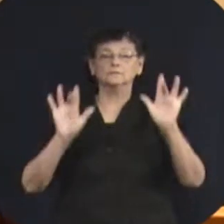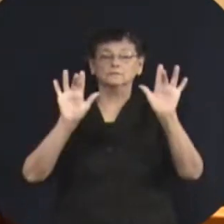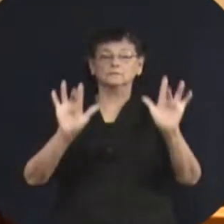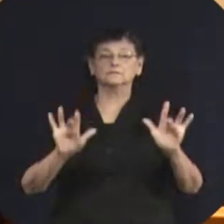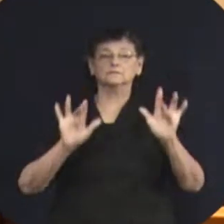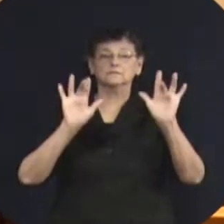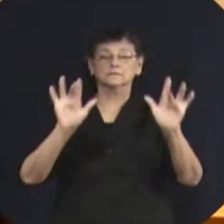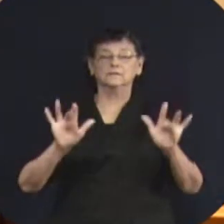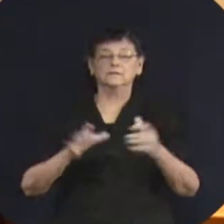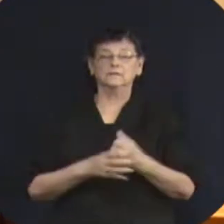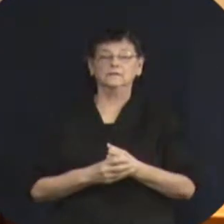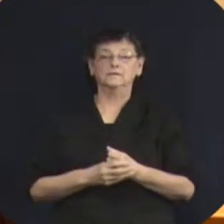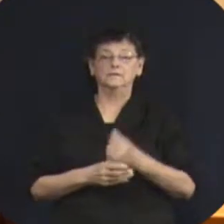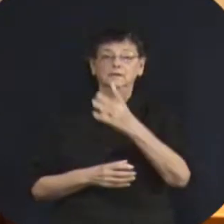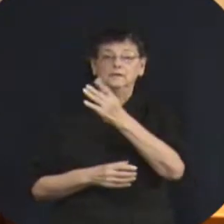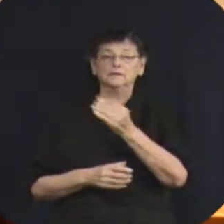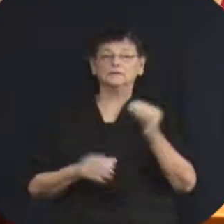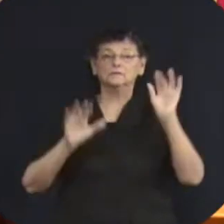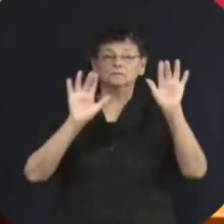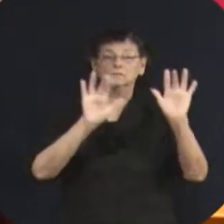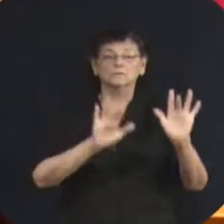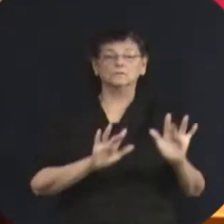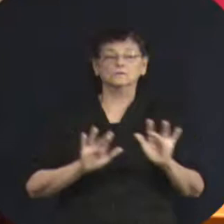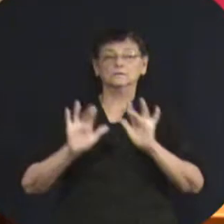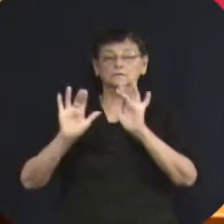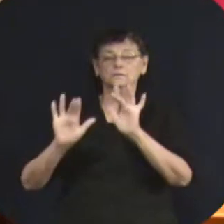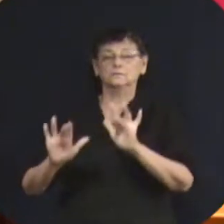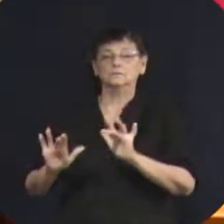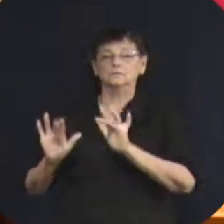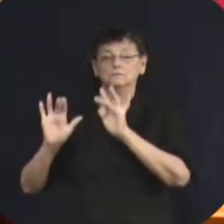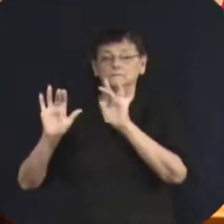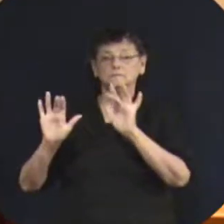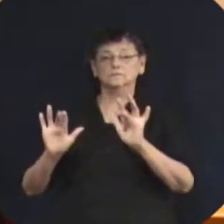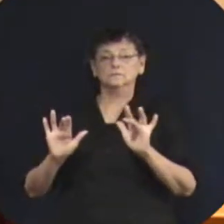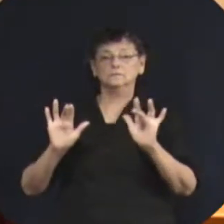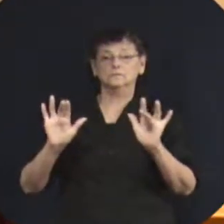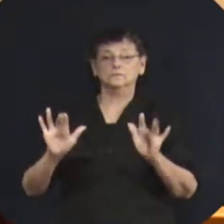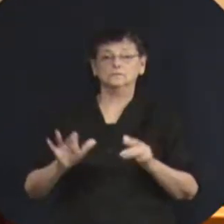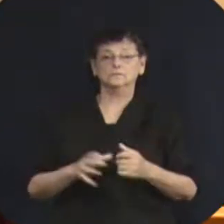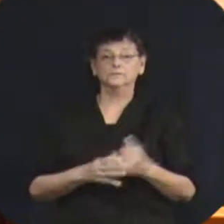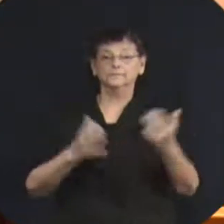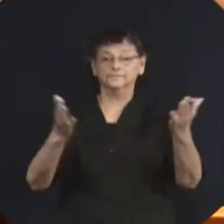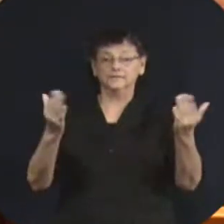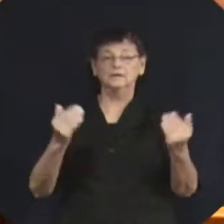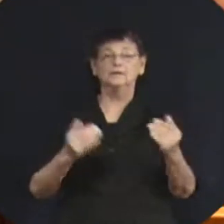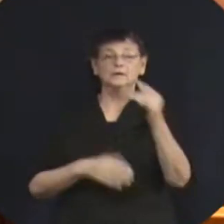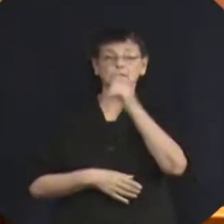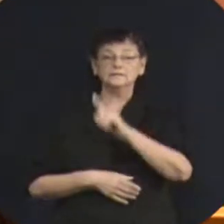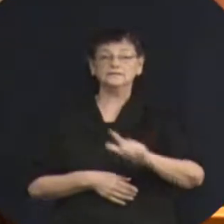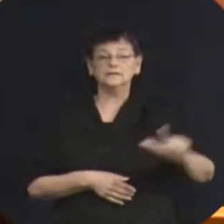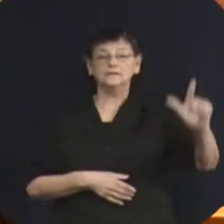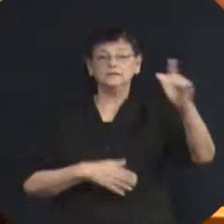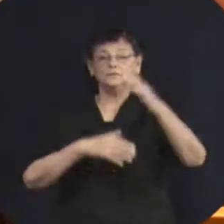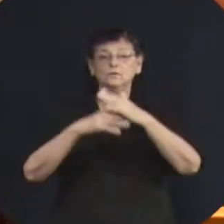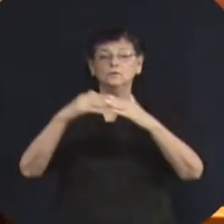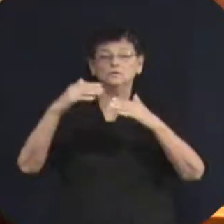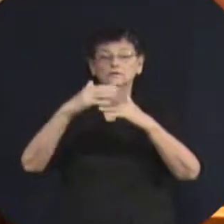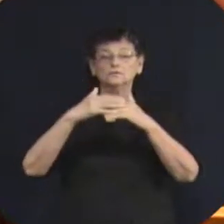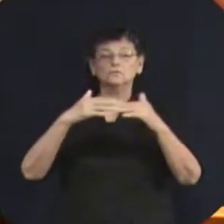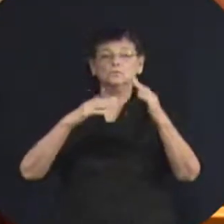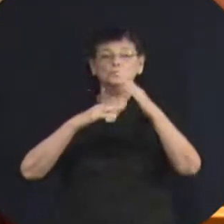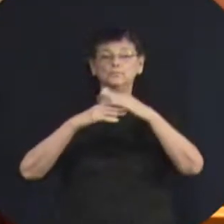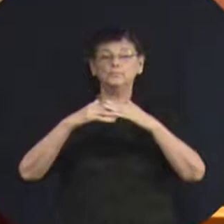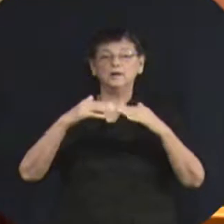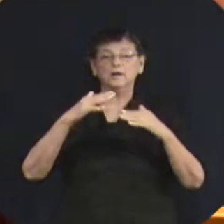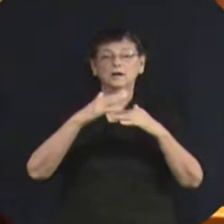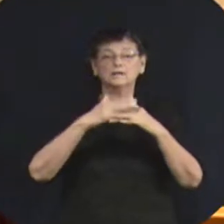compasivo y misericordioso. El Señor